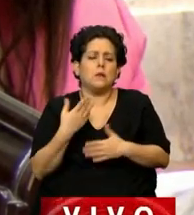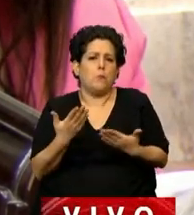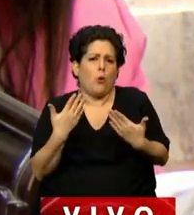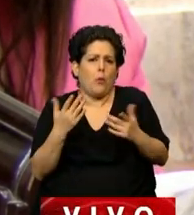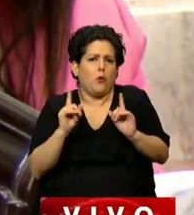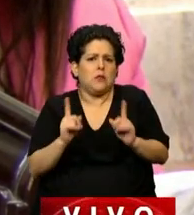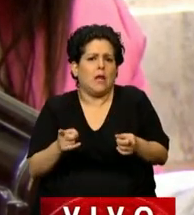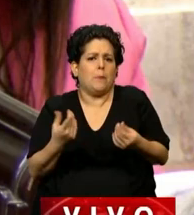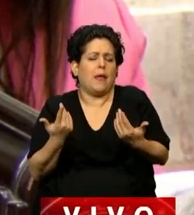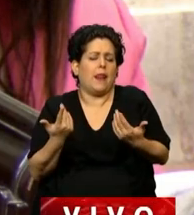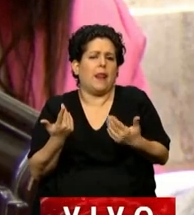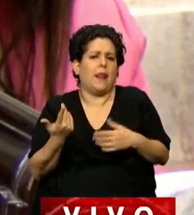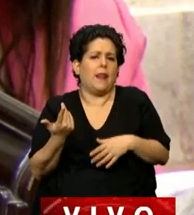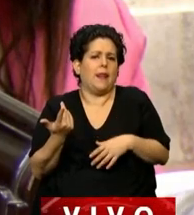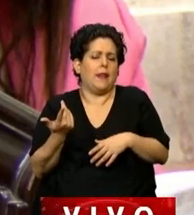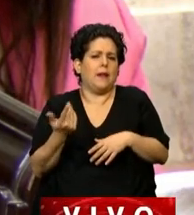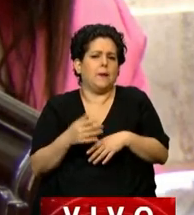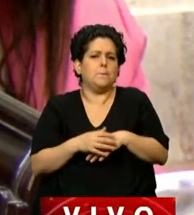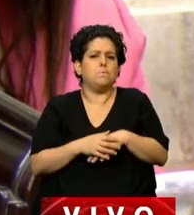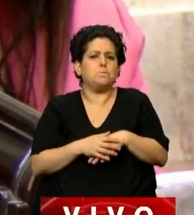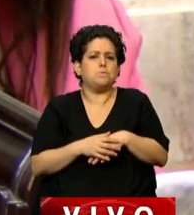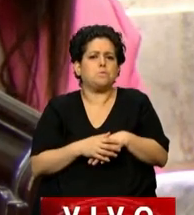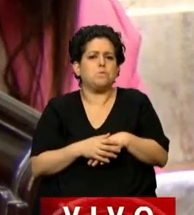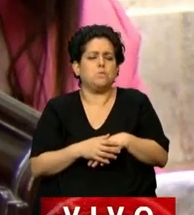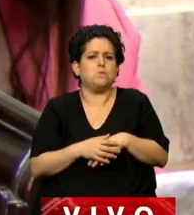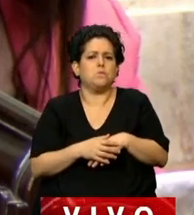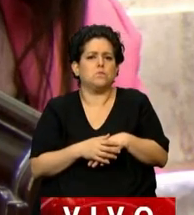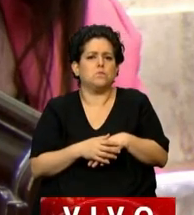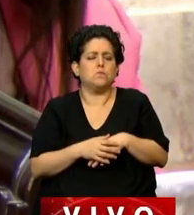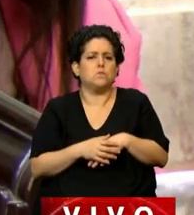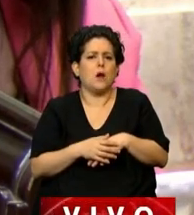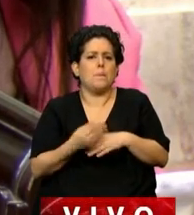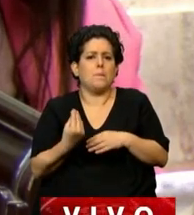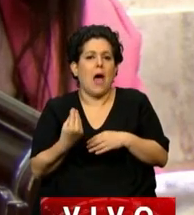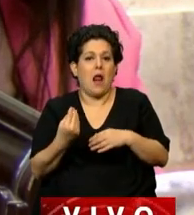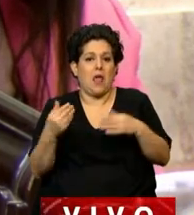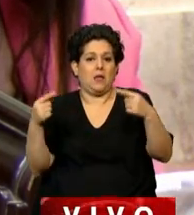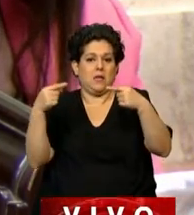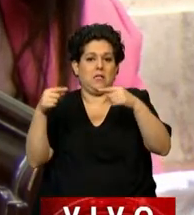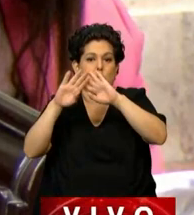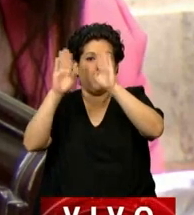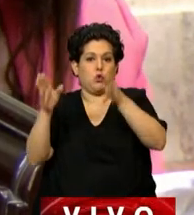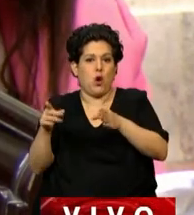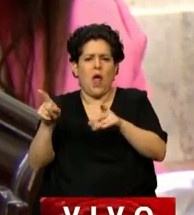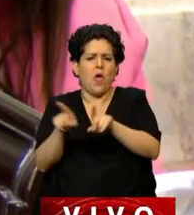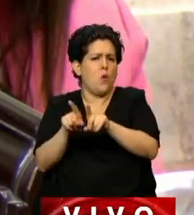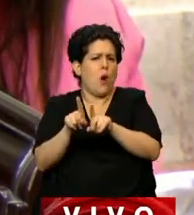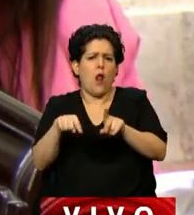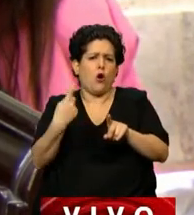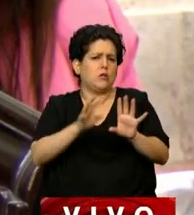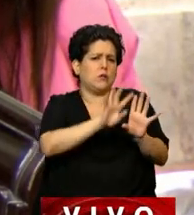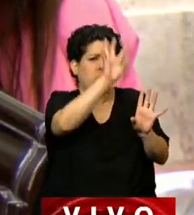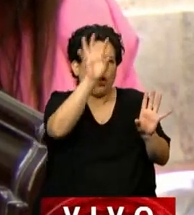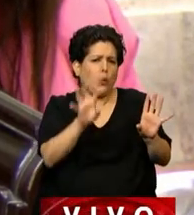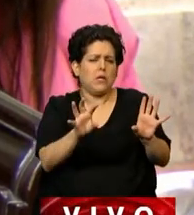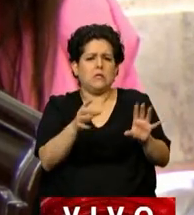una oportunidad de generar, insisto, mayor calidad en cuanto a lo institucional, como lo hacen otras provincias, ¿no? El